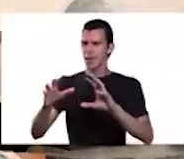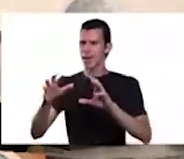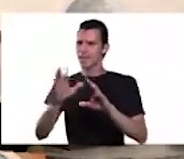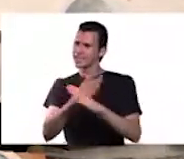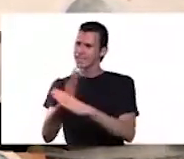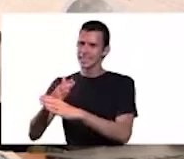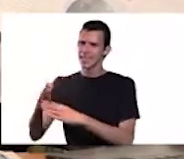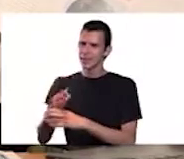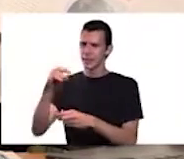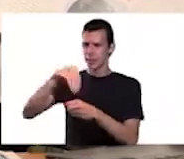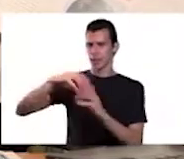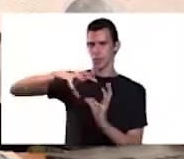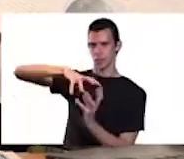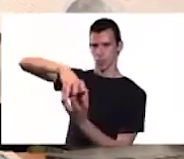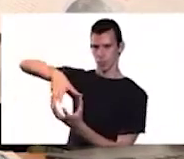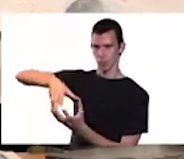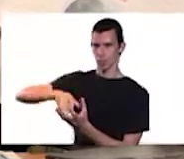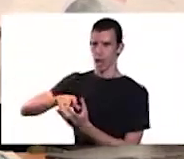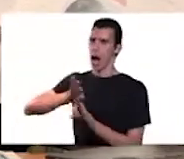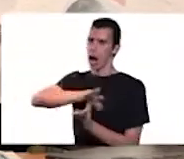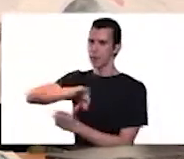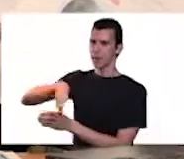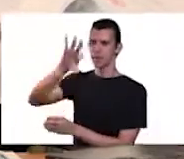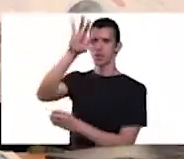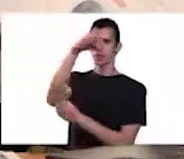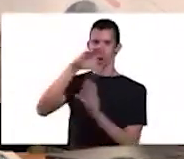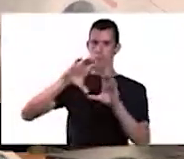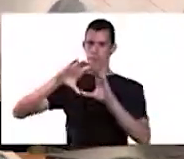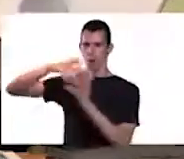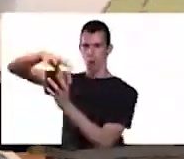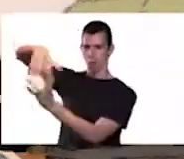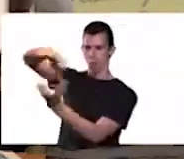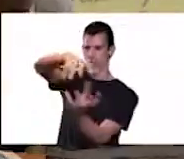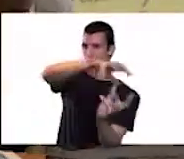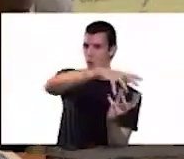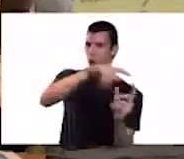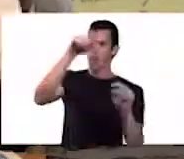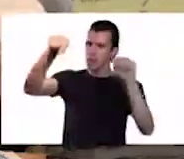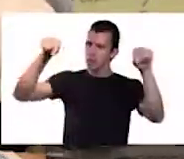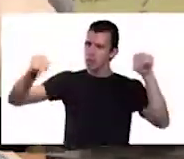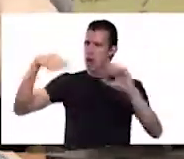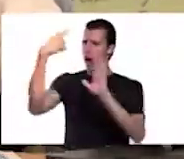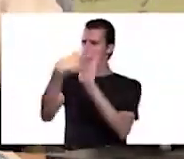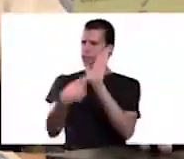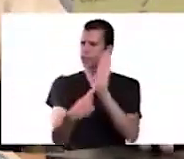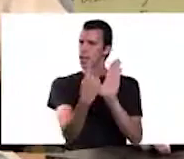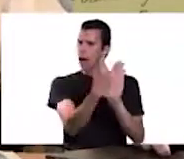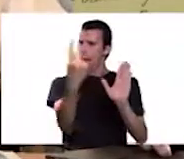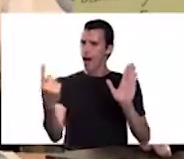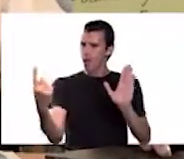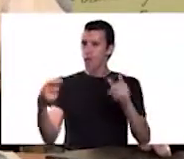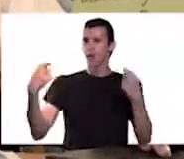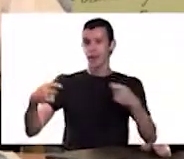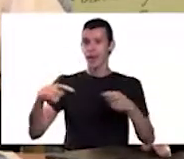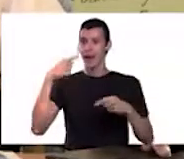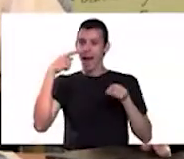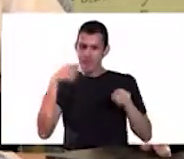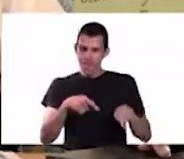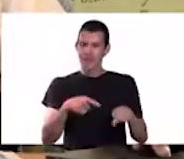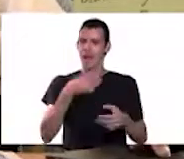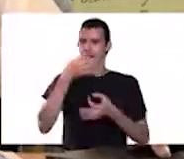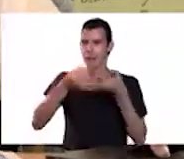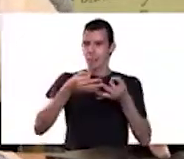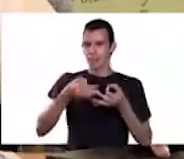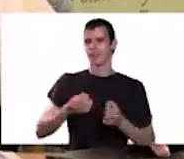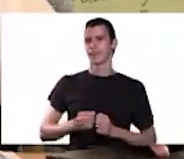útil para su utilización y para su preparación. Esos dos elementos no deben dejar de